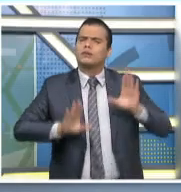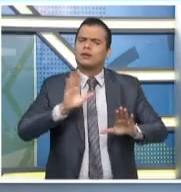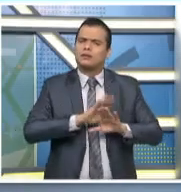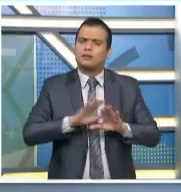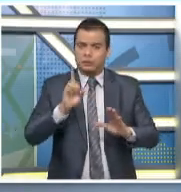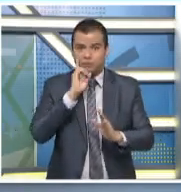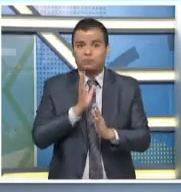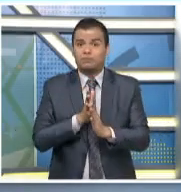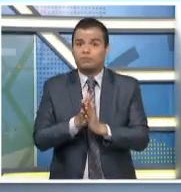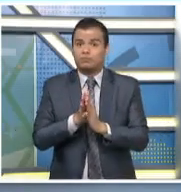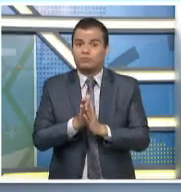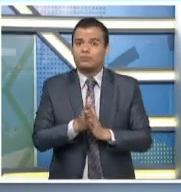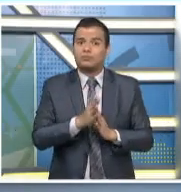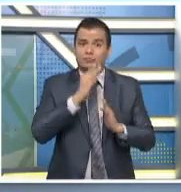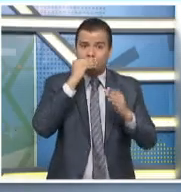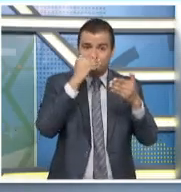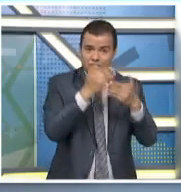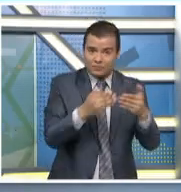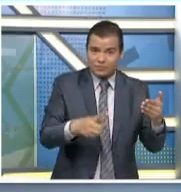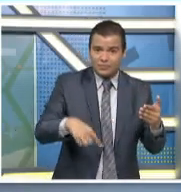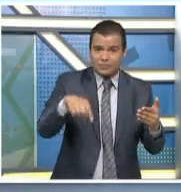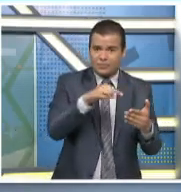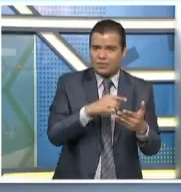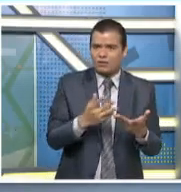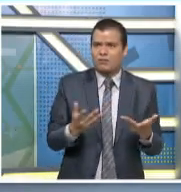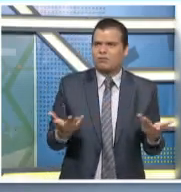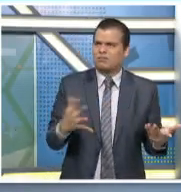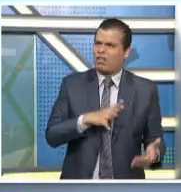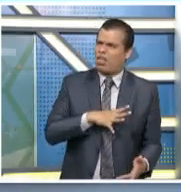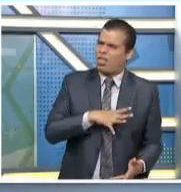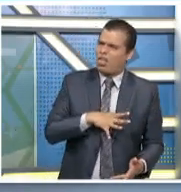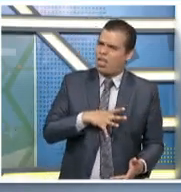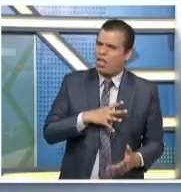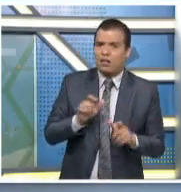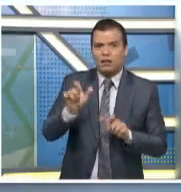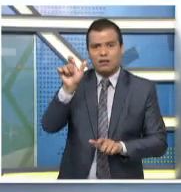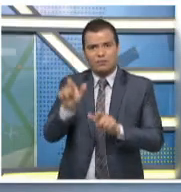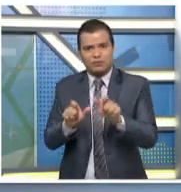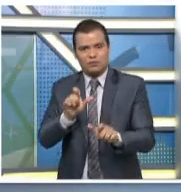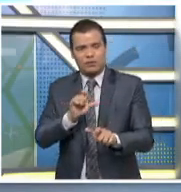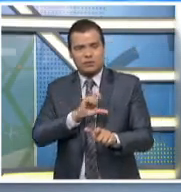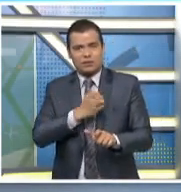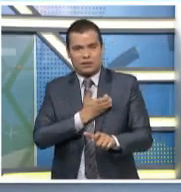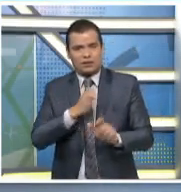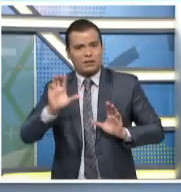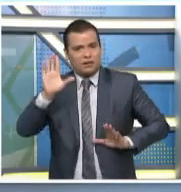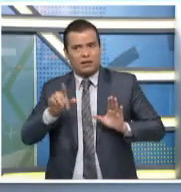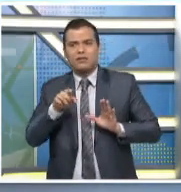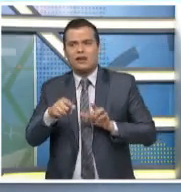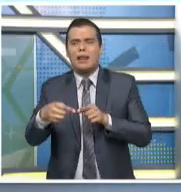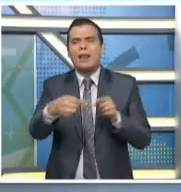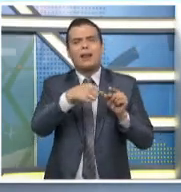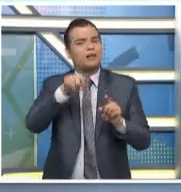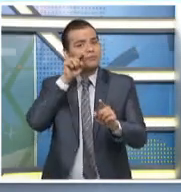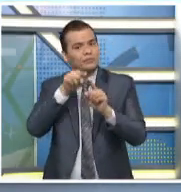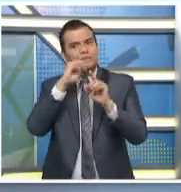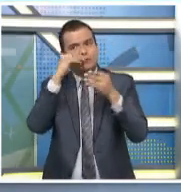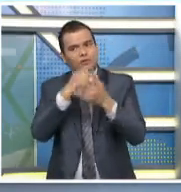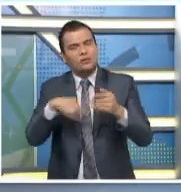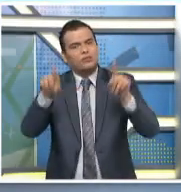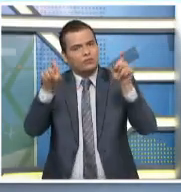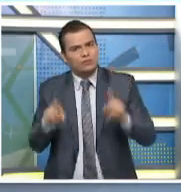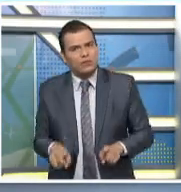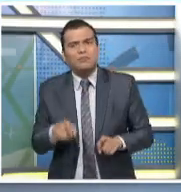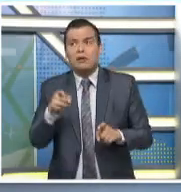Y miren ustedes, gran desazón causó entre los niños la ausencia de los candidatos a la alcaldía de Santiago de Cali a un debate que se había programado para